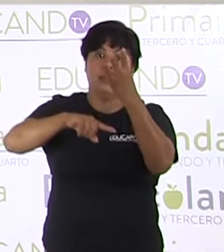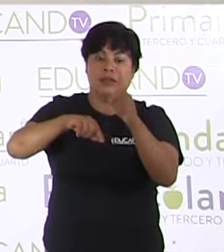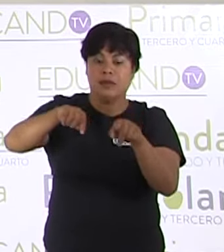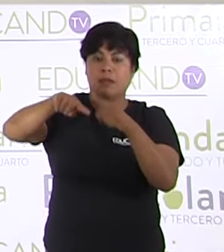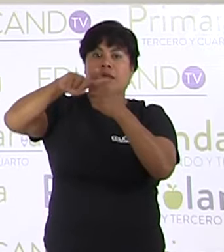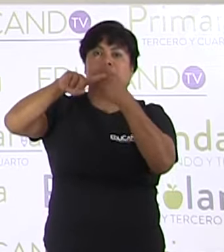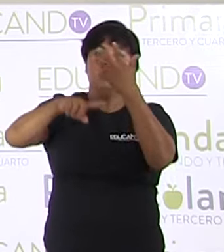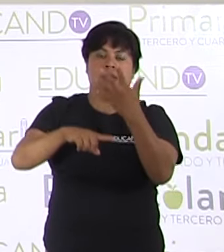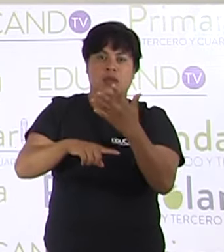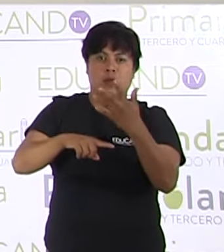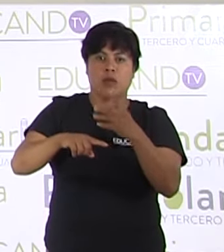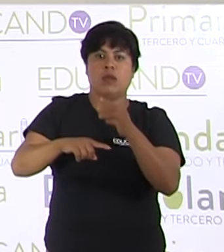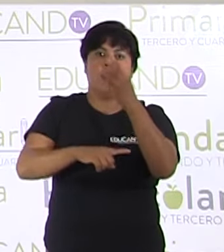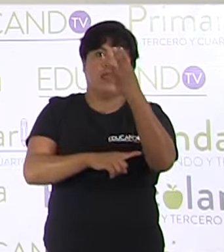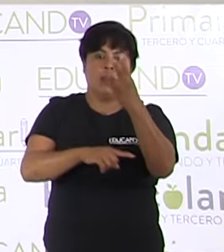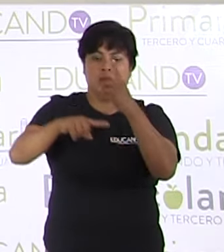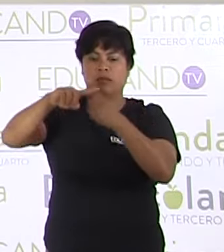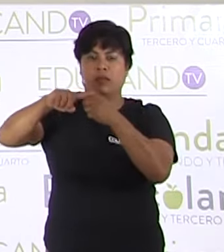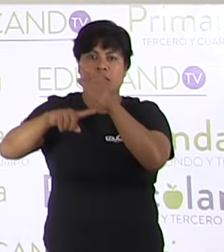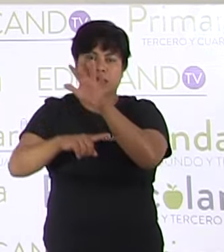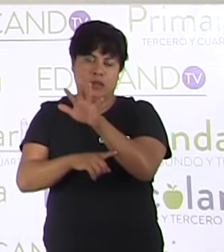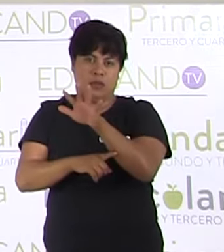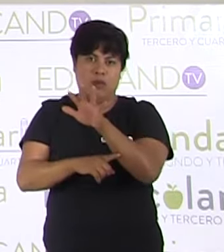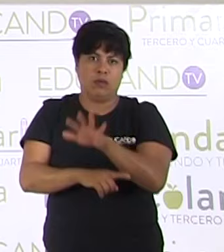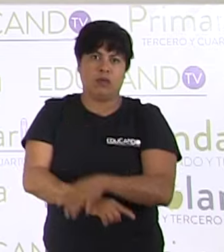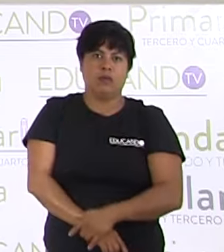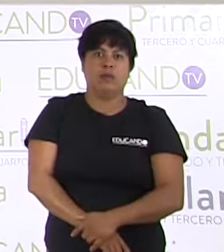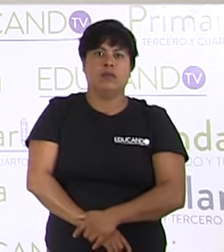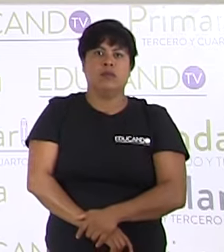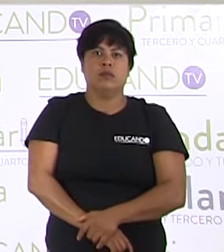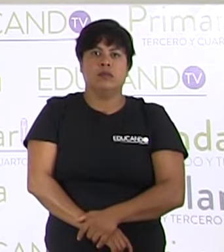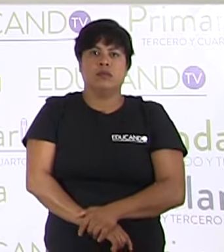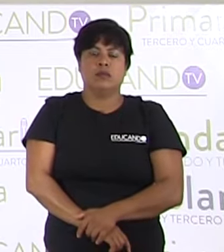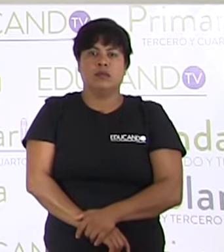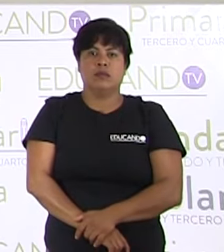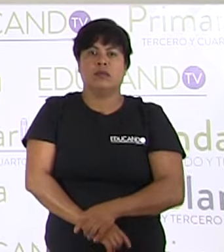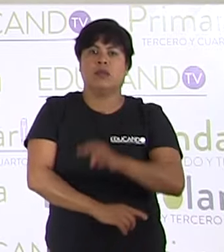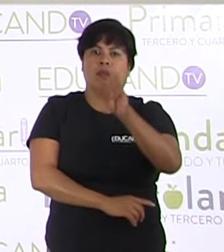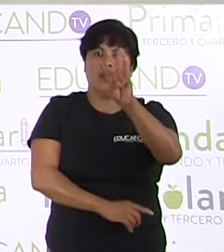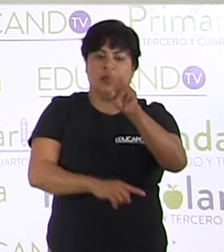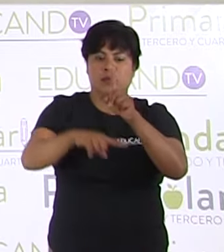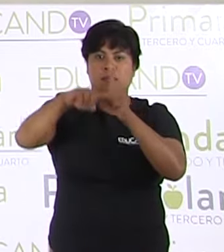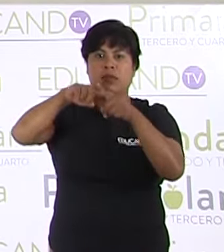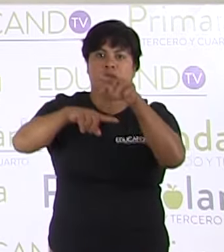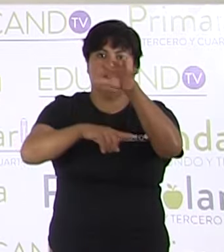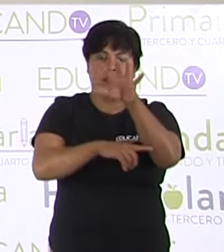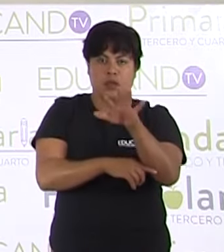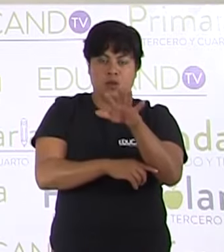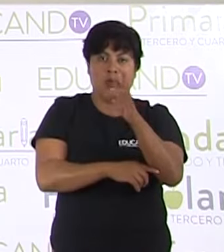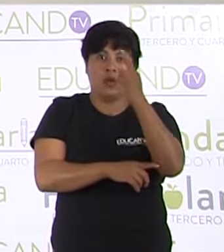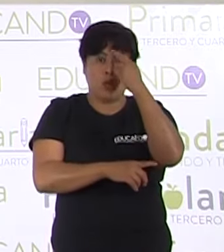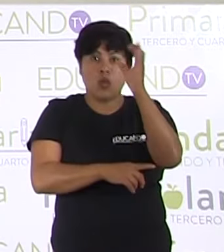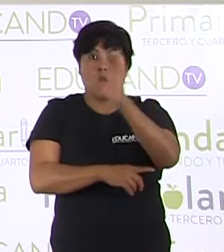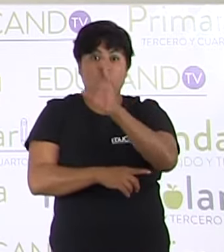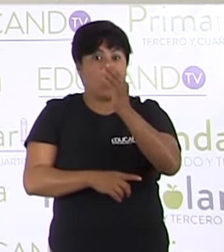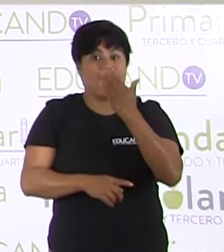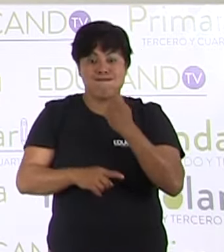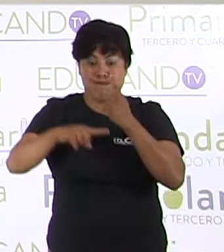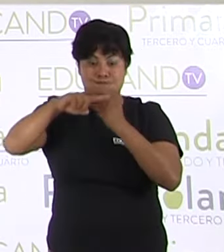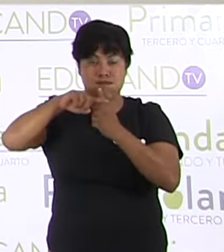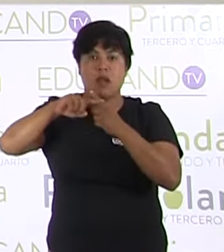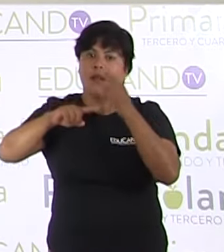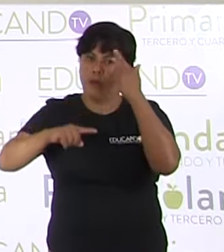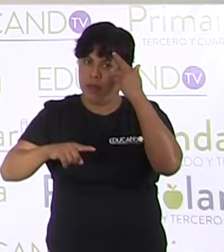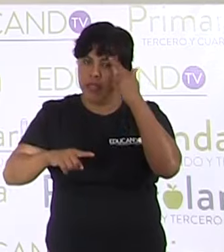5 es decir 3 + 5 3 + 5 recuerden cuando no tienen signos son